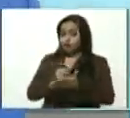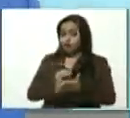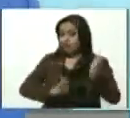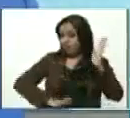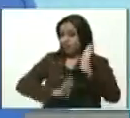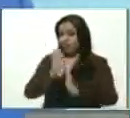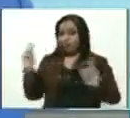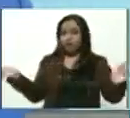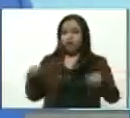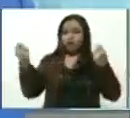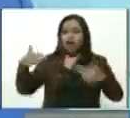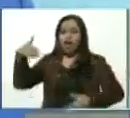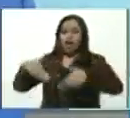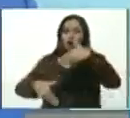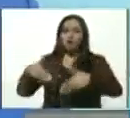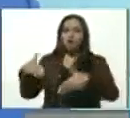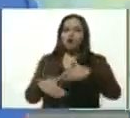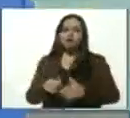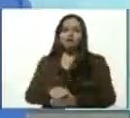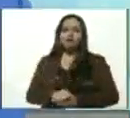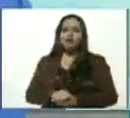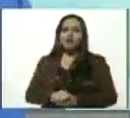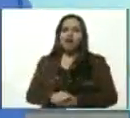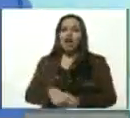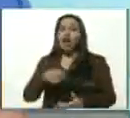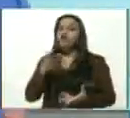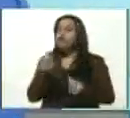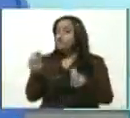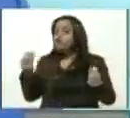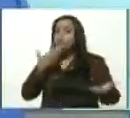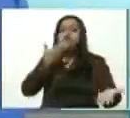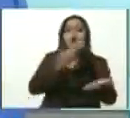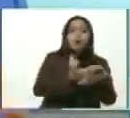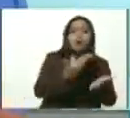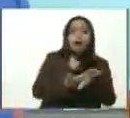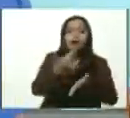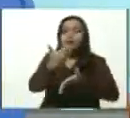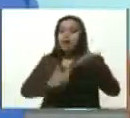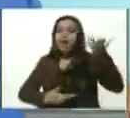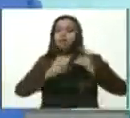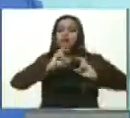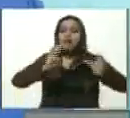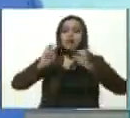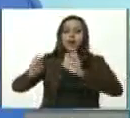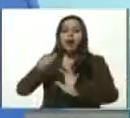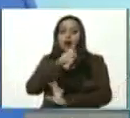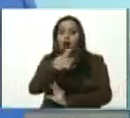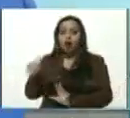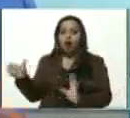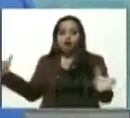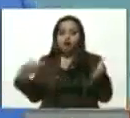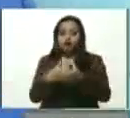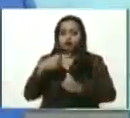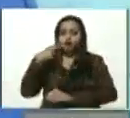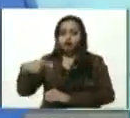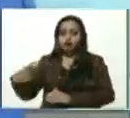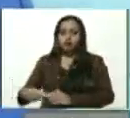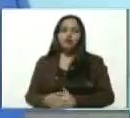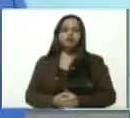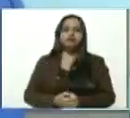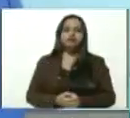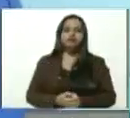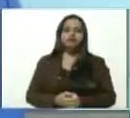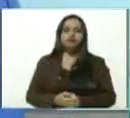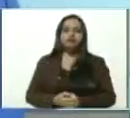de una campaña electoral, bueno, con una amplitud de propuestas, de contenidos, de cada uno de los partidos políticos, más allá de